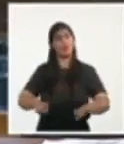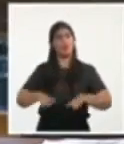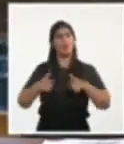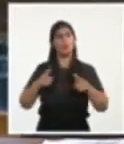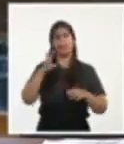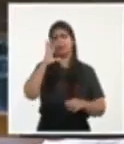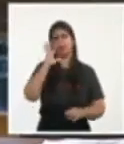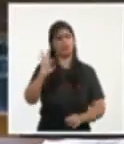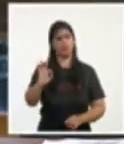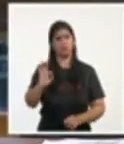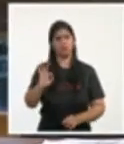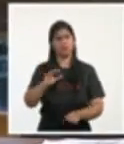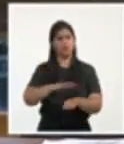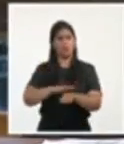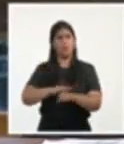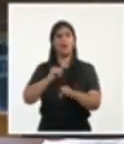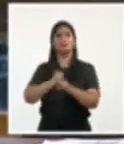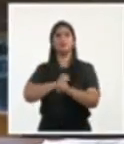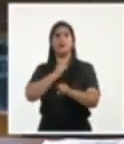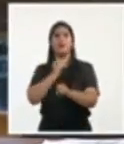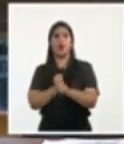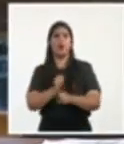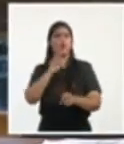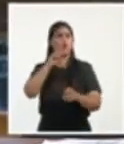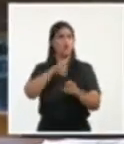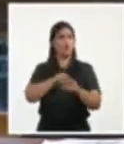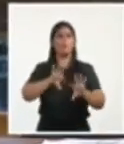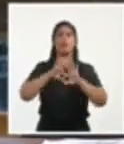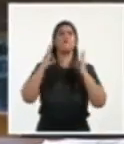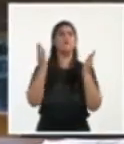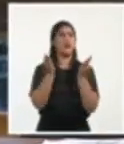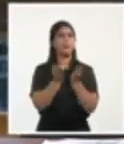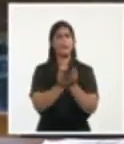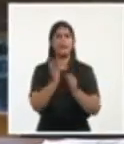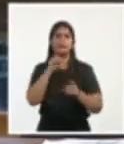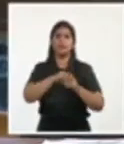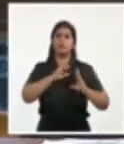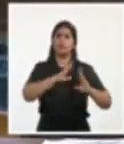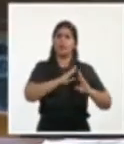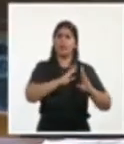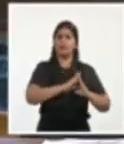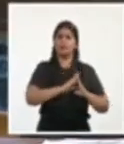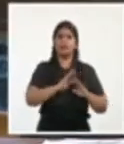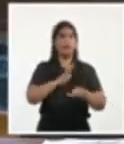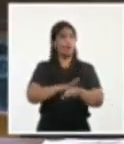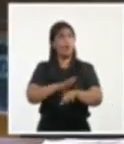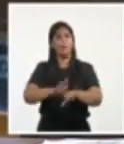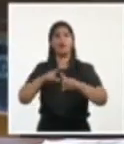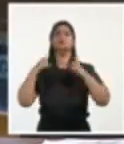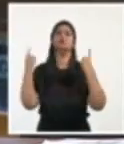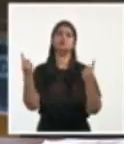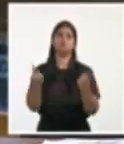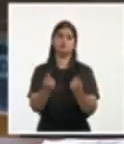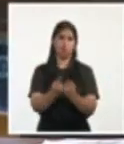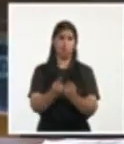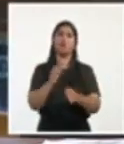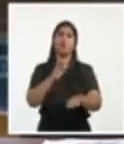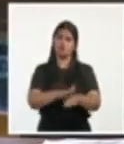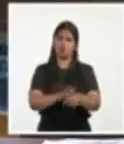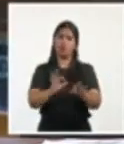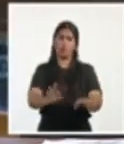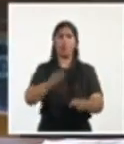por organismos, por entidades, por la población, y que han tributado a que se ha estado transmitiendo la